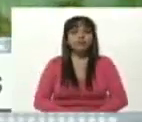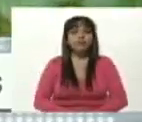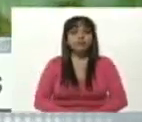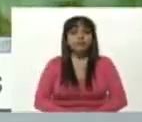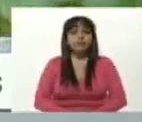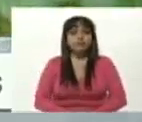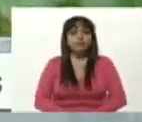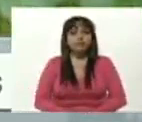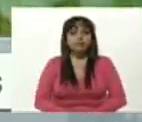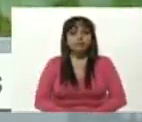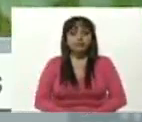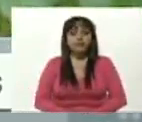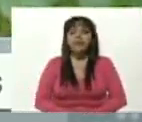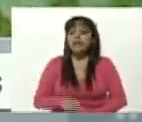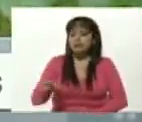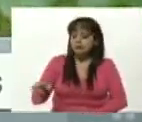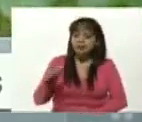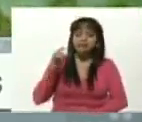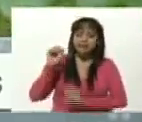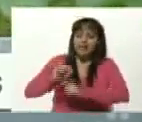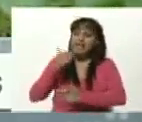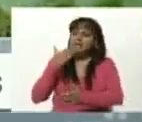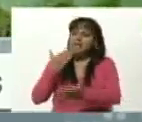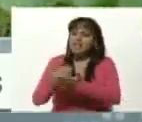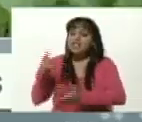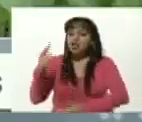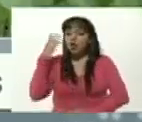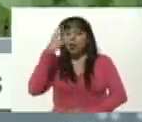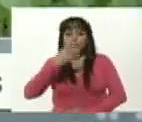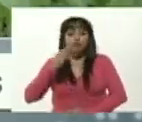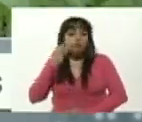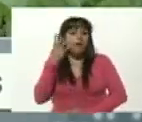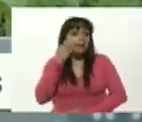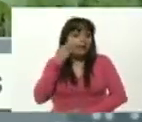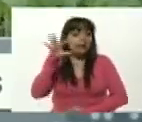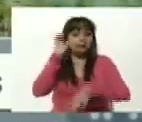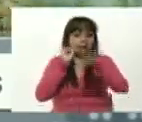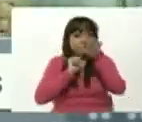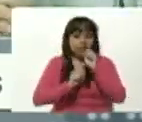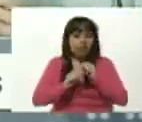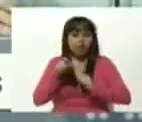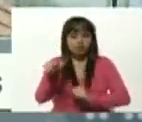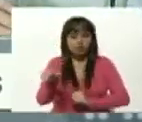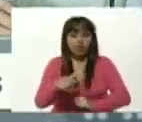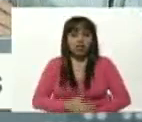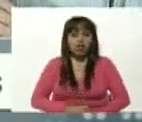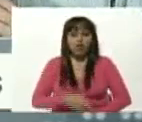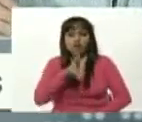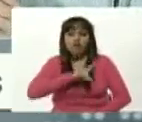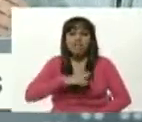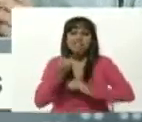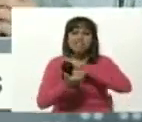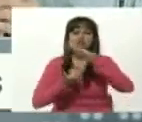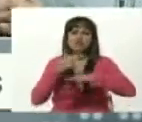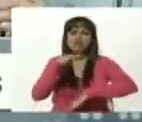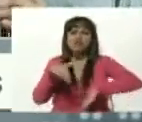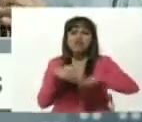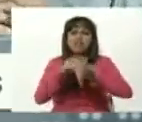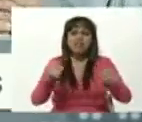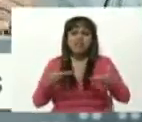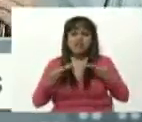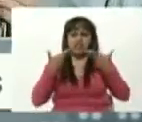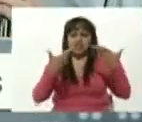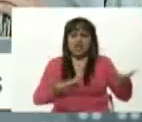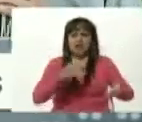Bueno, Casandra, muchísimas gracias. Juventud y experiencia, presidente. Y es por eso que usted, por intermedio del Instituto Nacional de Tierra, va a otorgar